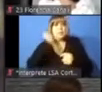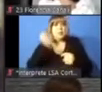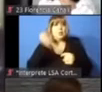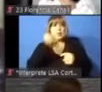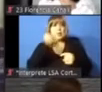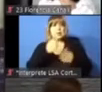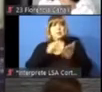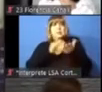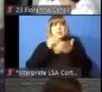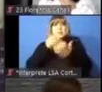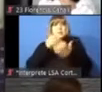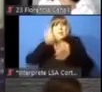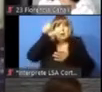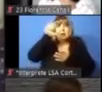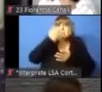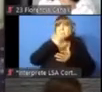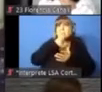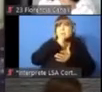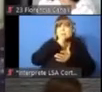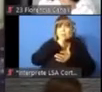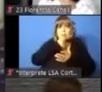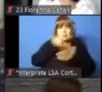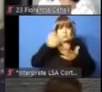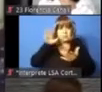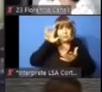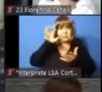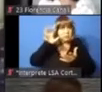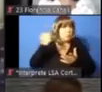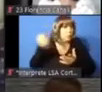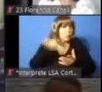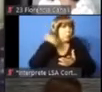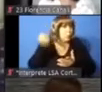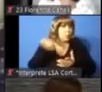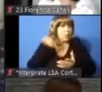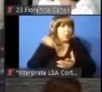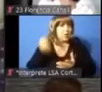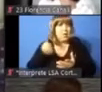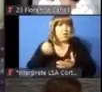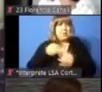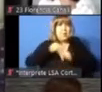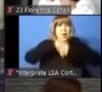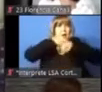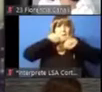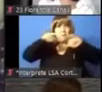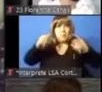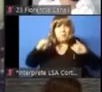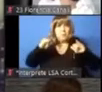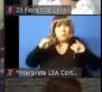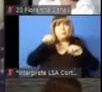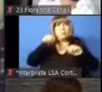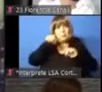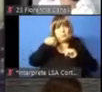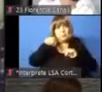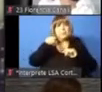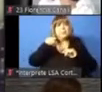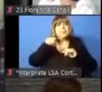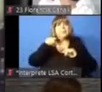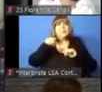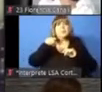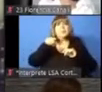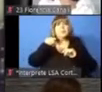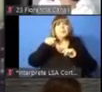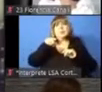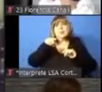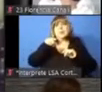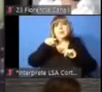la provincia de Mendoza, con anuncios que indudablemente van